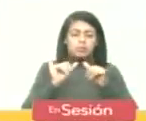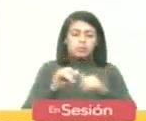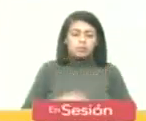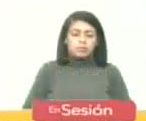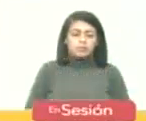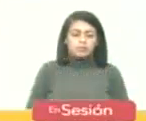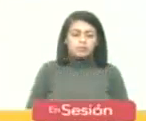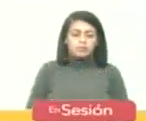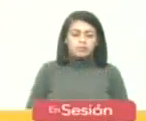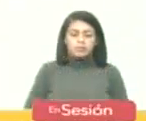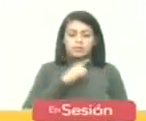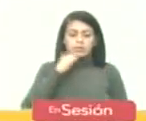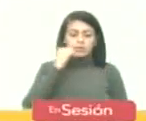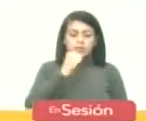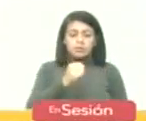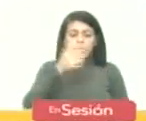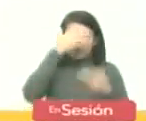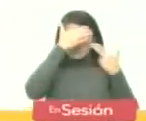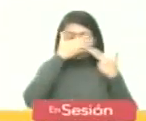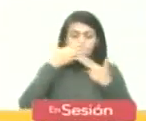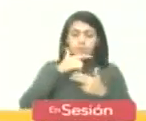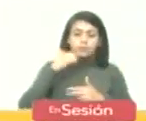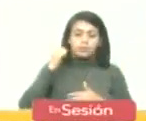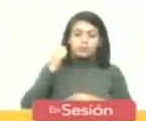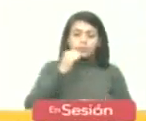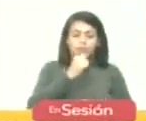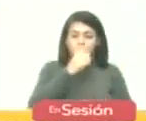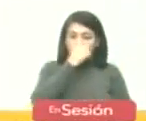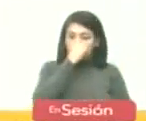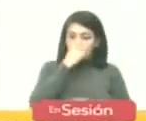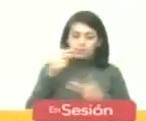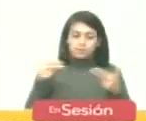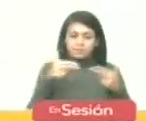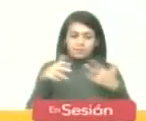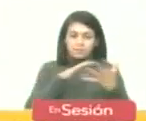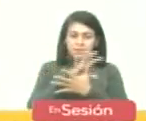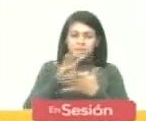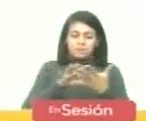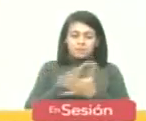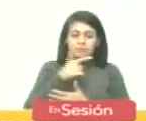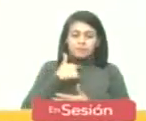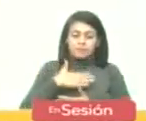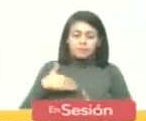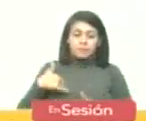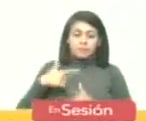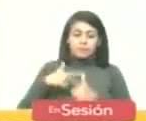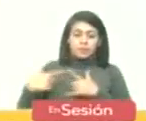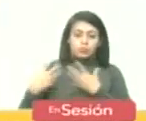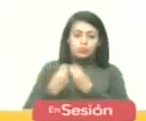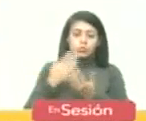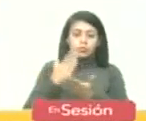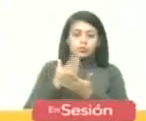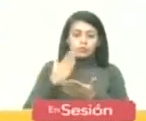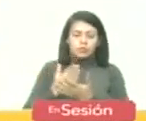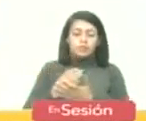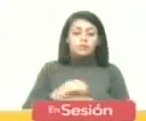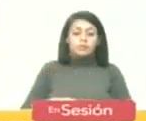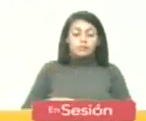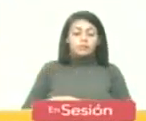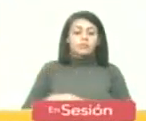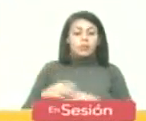Es el asesino, el terrorista, el homicida, el violento, al lado siempre un medio de